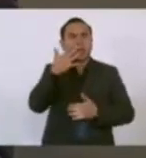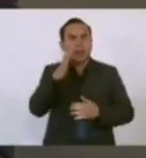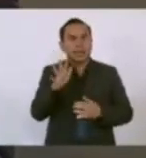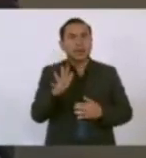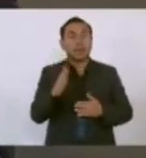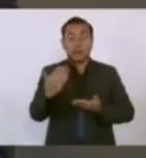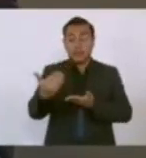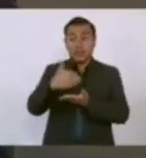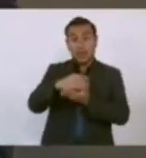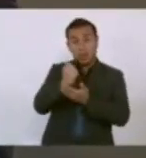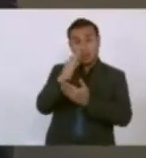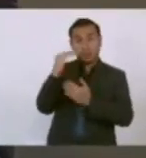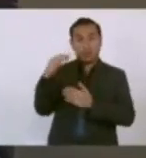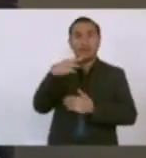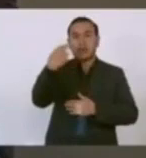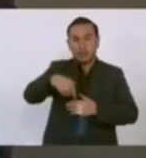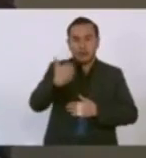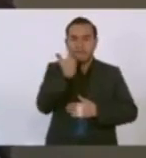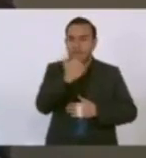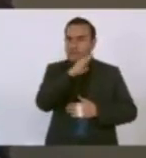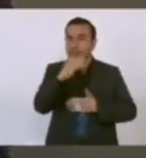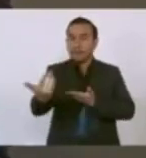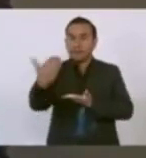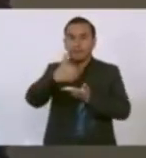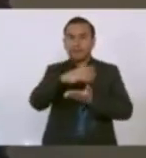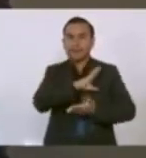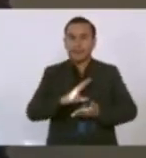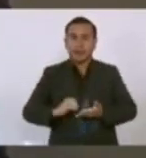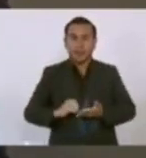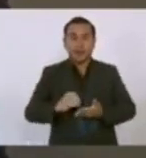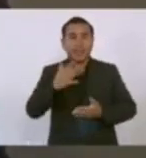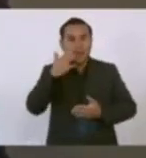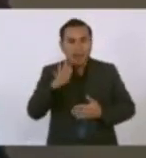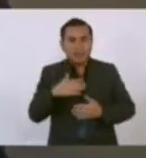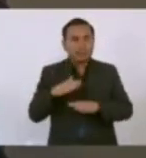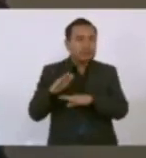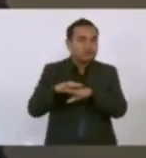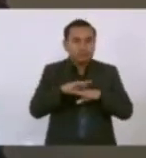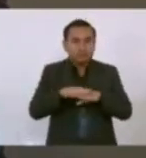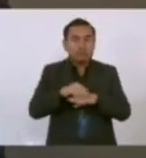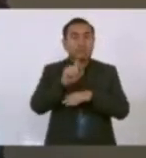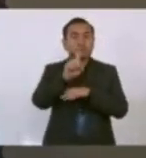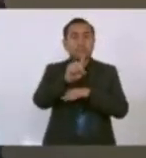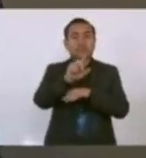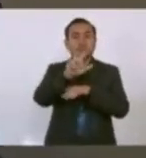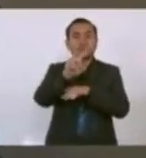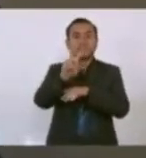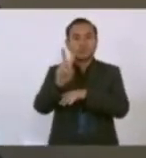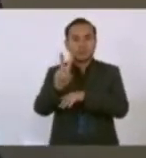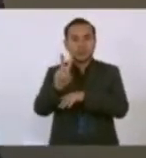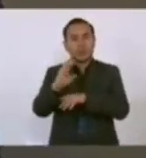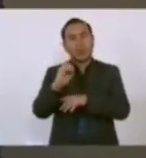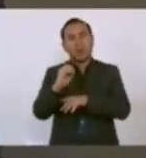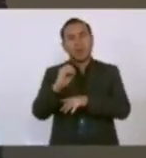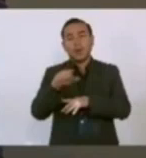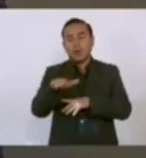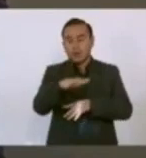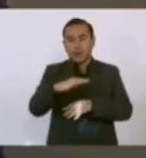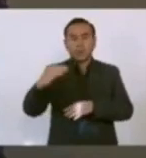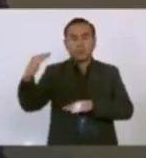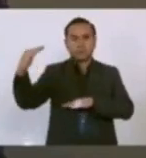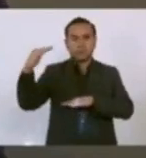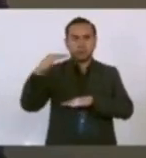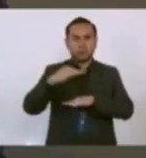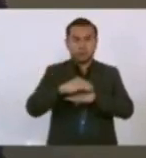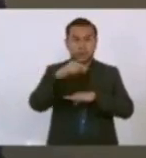de los países, porque tienen estado febril, porque han reportado, ellos mismos han llamado al 132 o en el aeropuerto se les ha detenido,